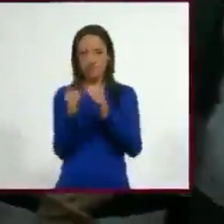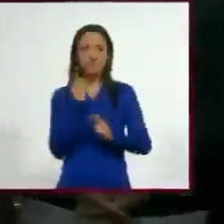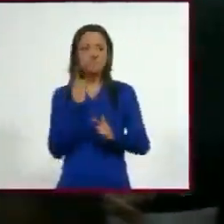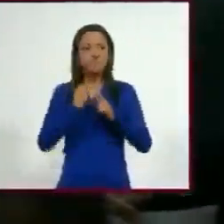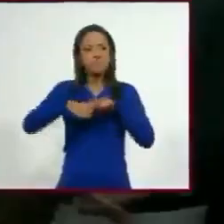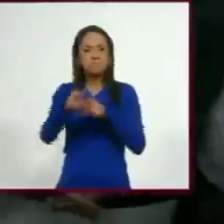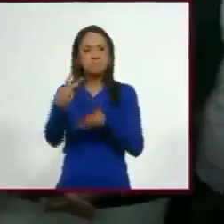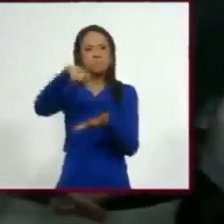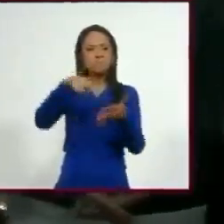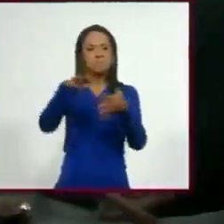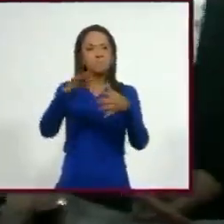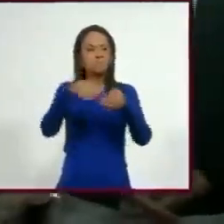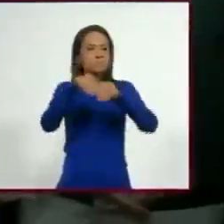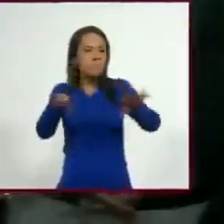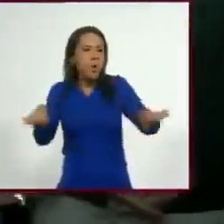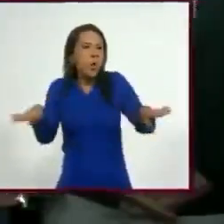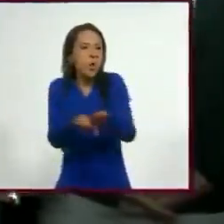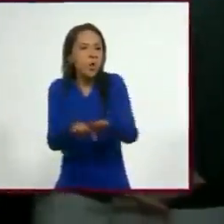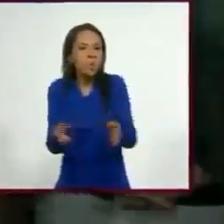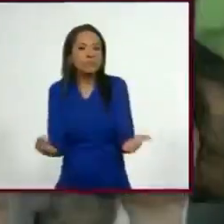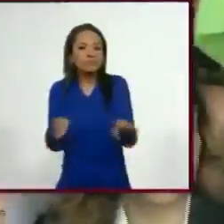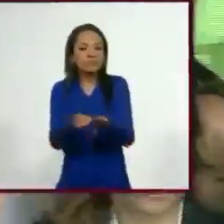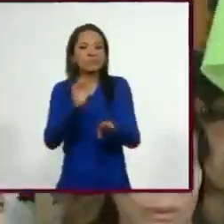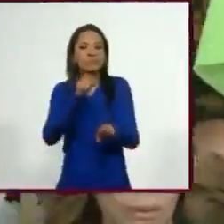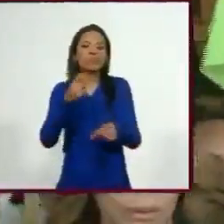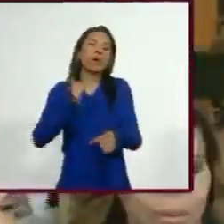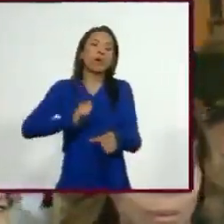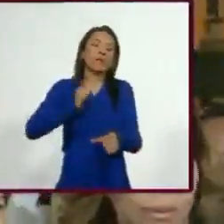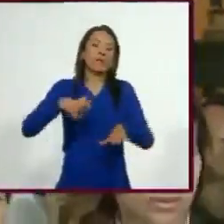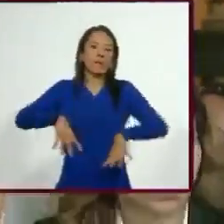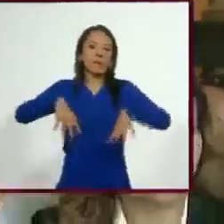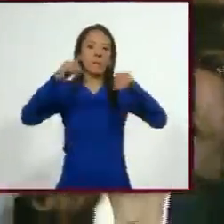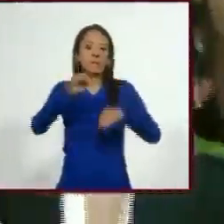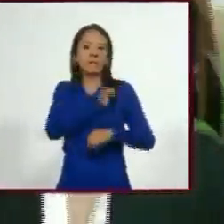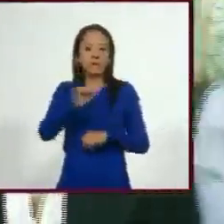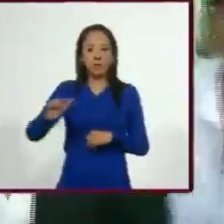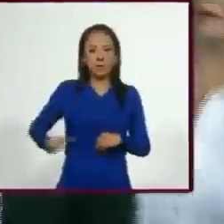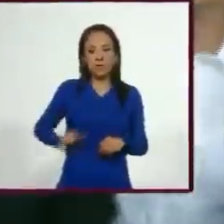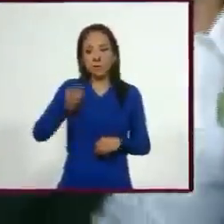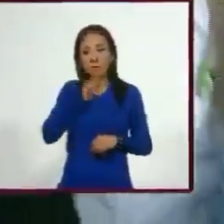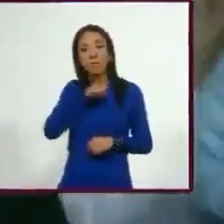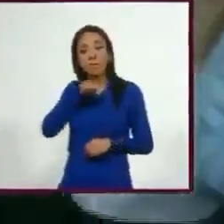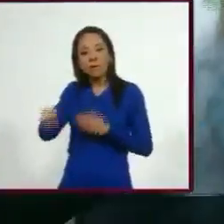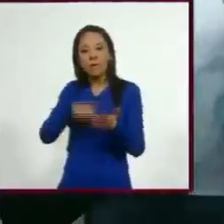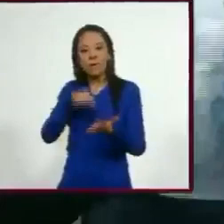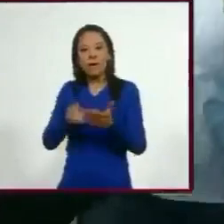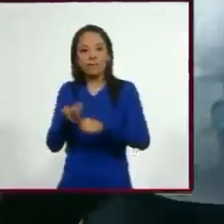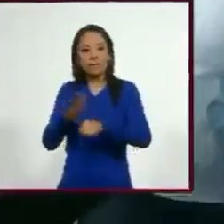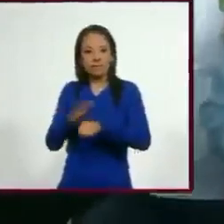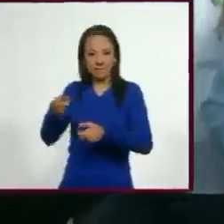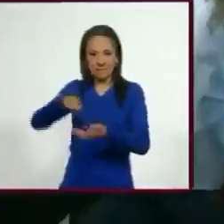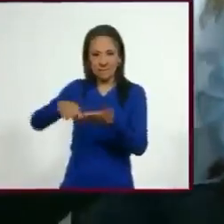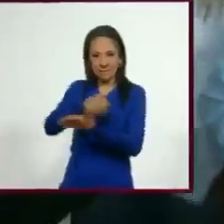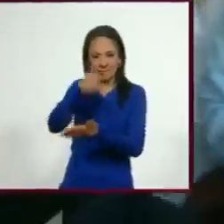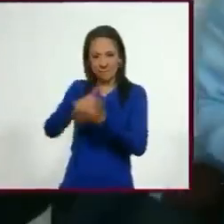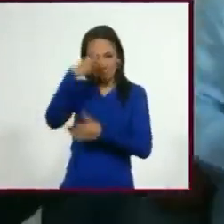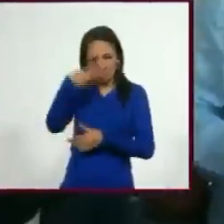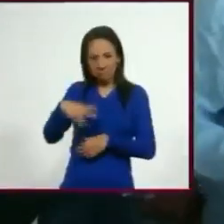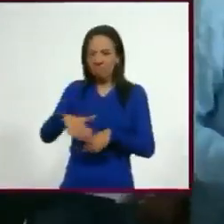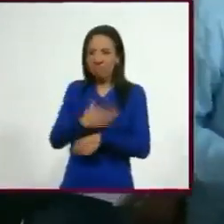Boy Tamborel, estuvo en la delegación Tlalpan, donde recibió peticiones de los habitantes acerca de temas como